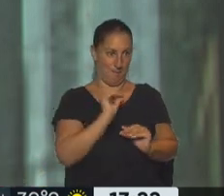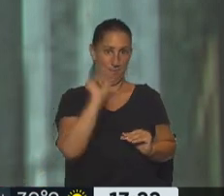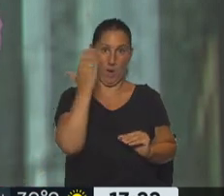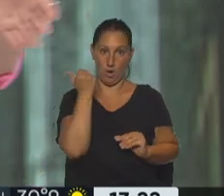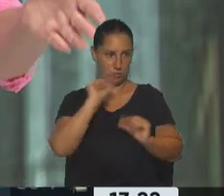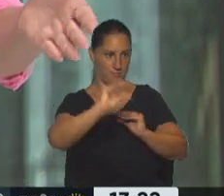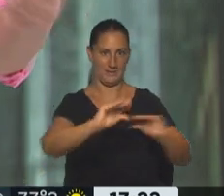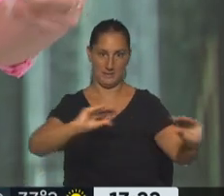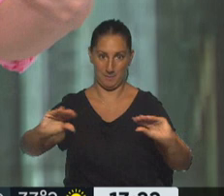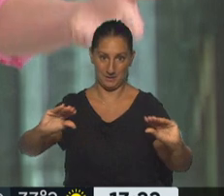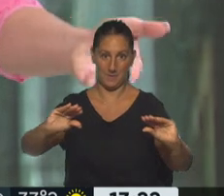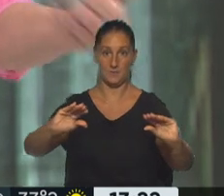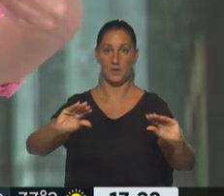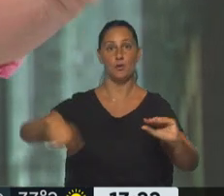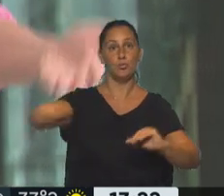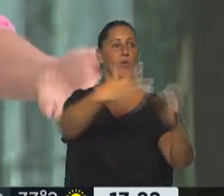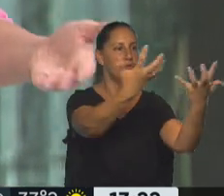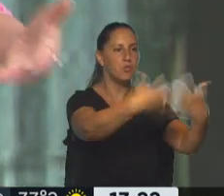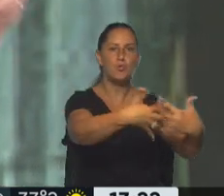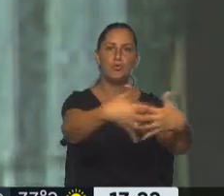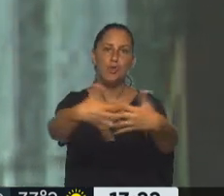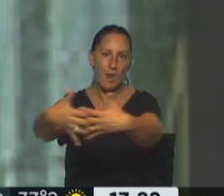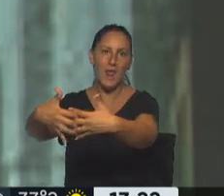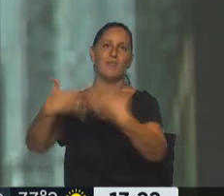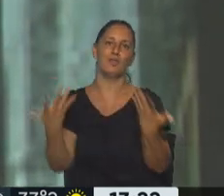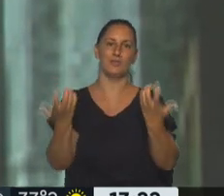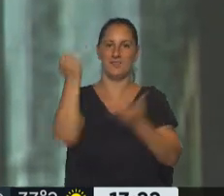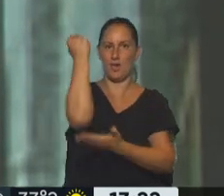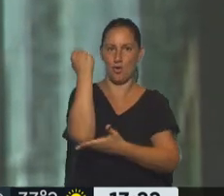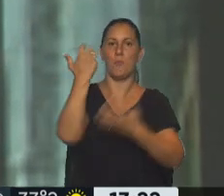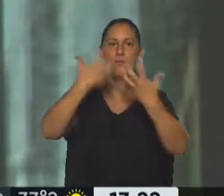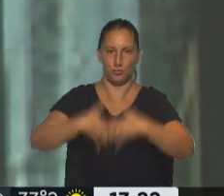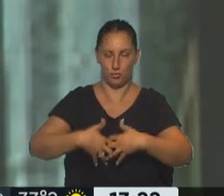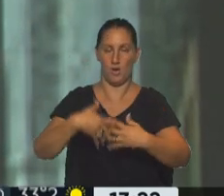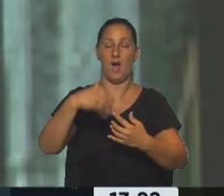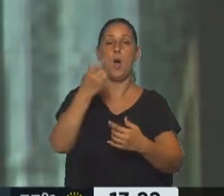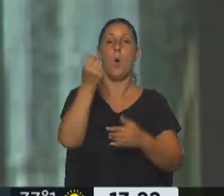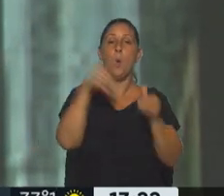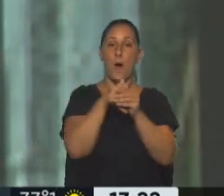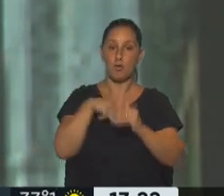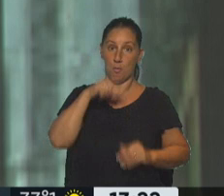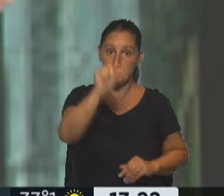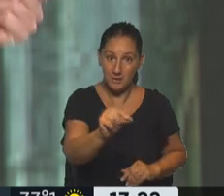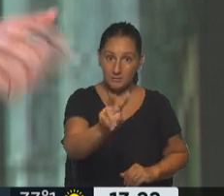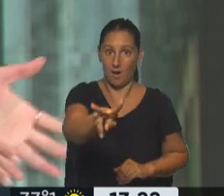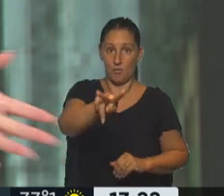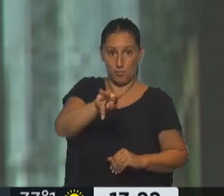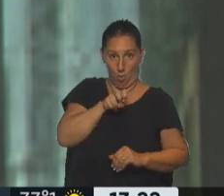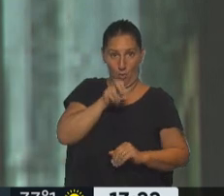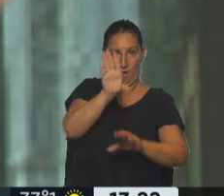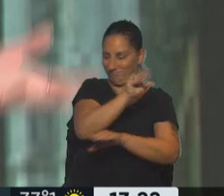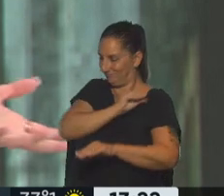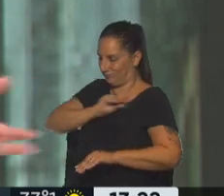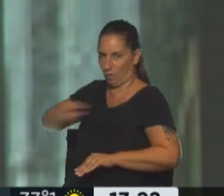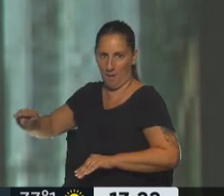todos esos instrumentos tienen que funcionar para que la economía funcione es decir el banco cobra de eso que presta se da vuelta y te